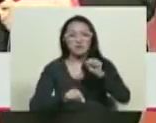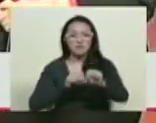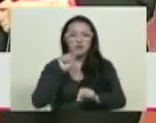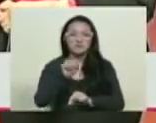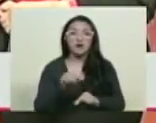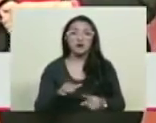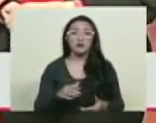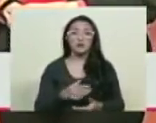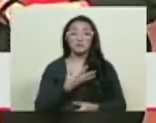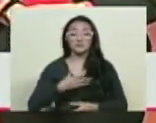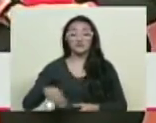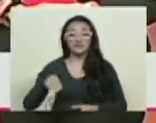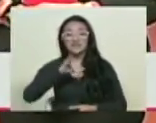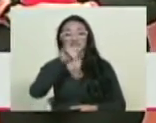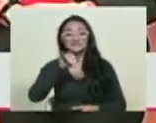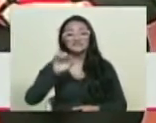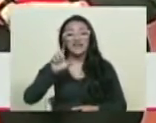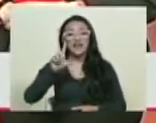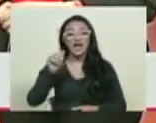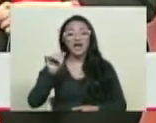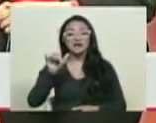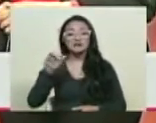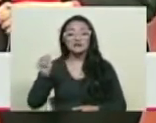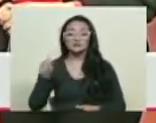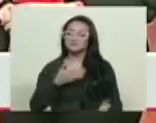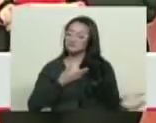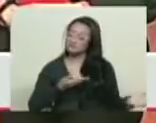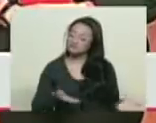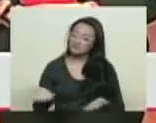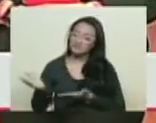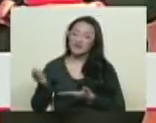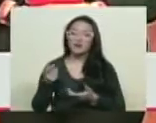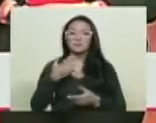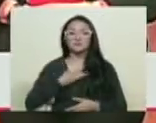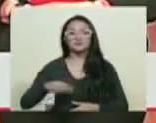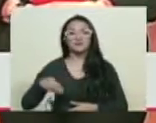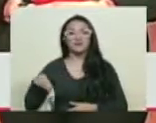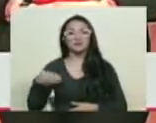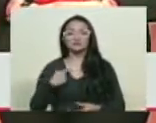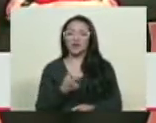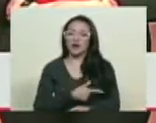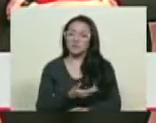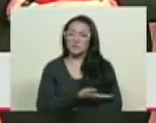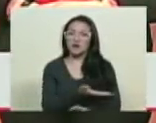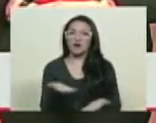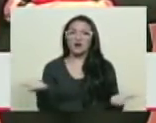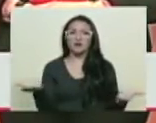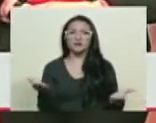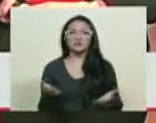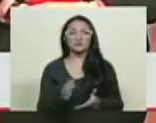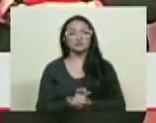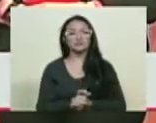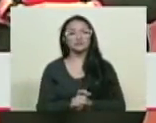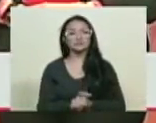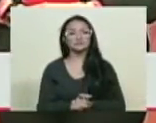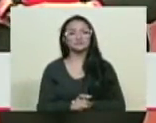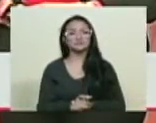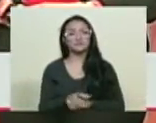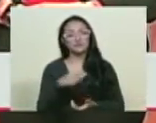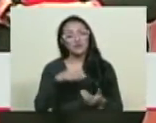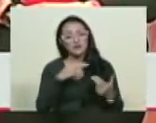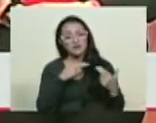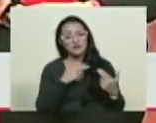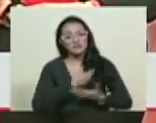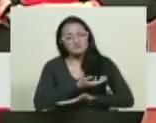presidente zelaya usted sabe que las puertas de venezuela están abiertas para usted somos sus hermanos y nuestras manos están también